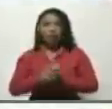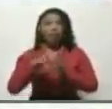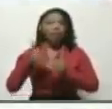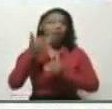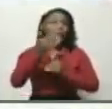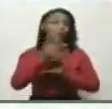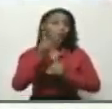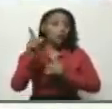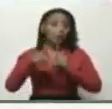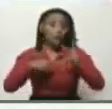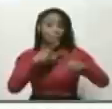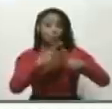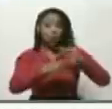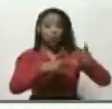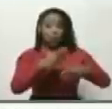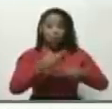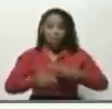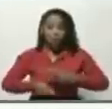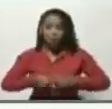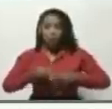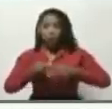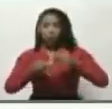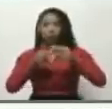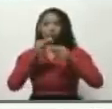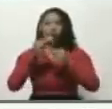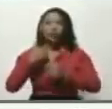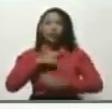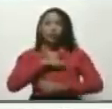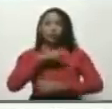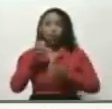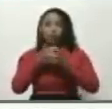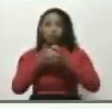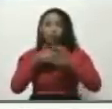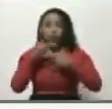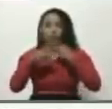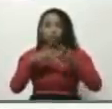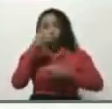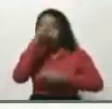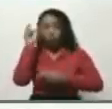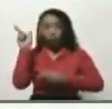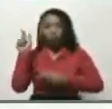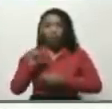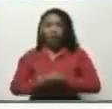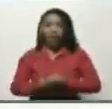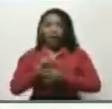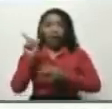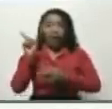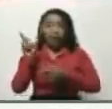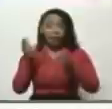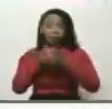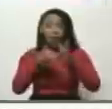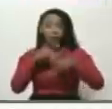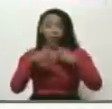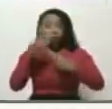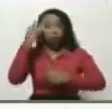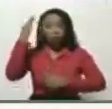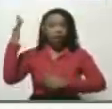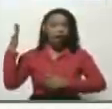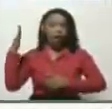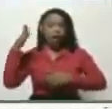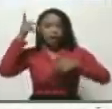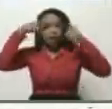de ese proceso de construcción de nuestro partido, aquel partido que Chávez soñaba, donde desde las masas